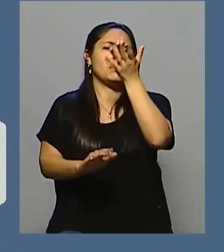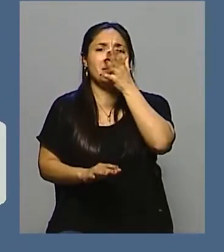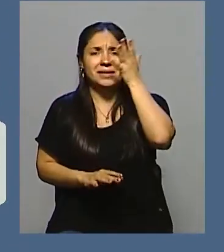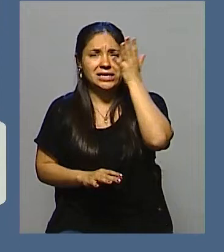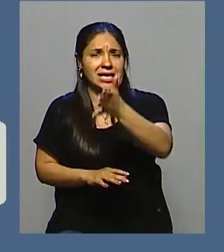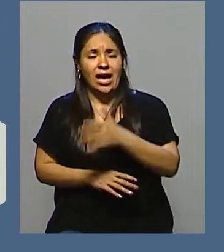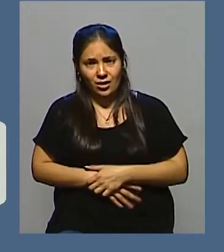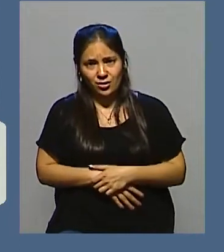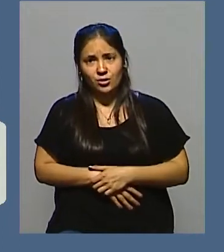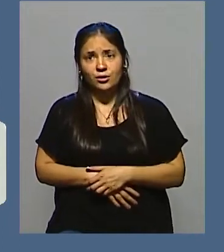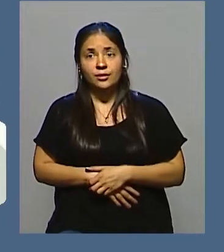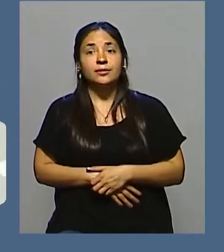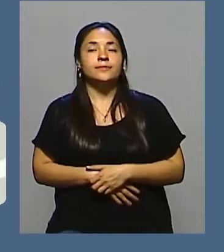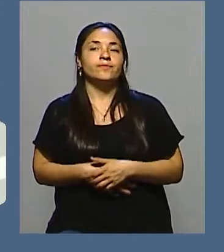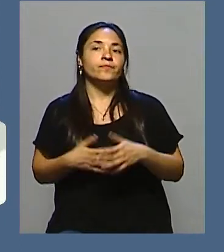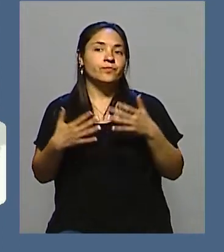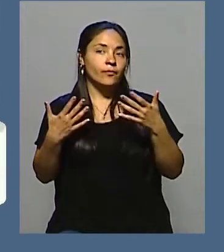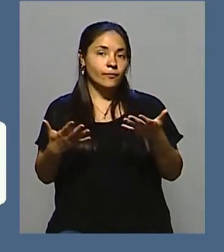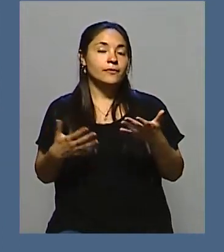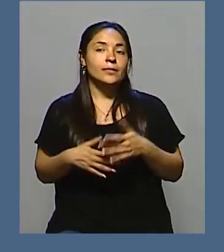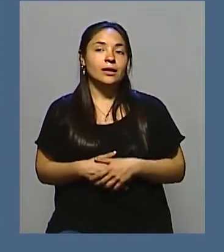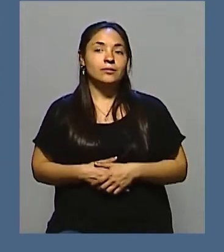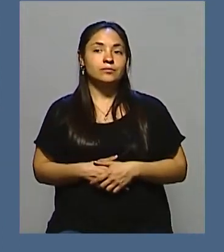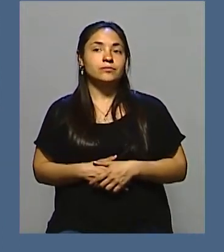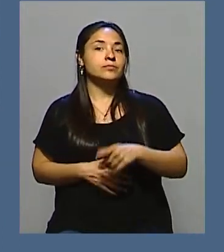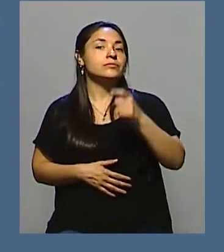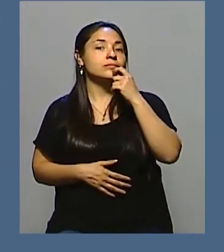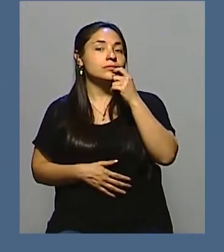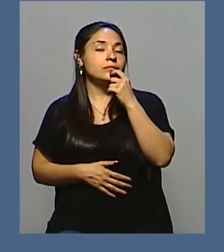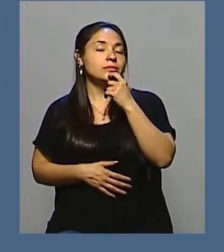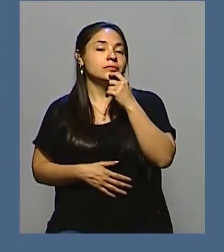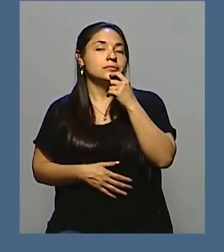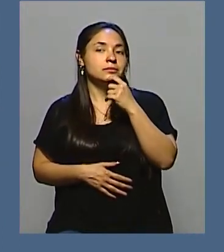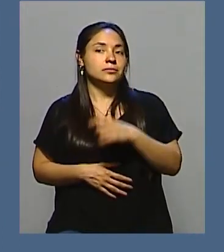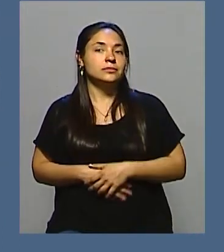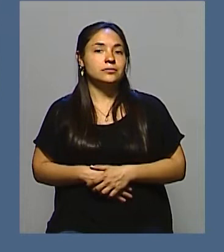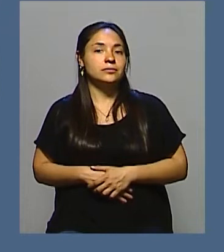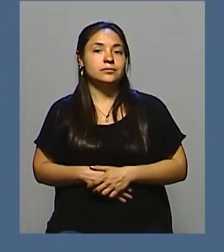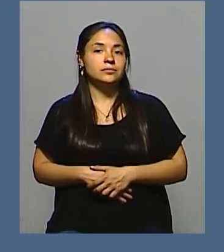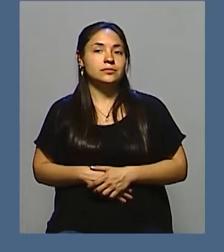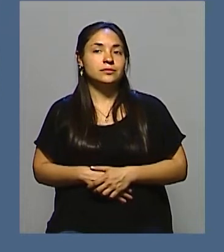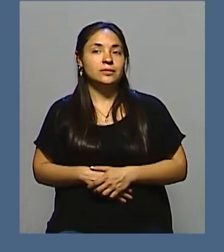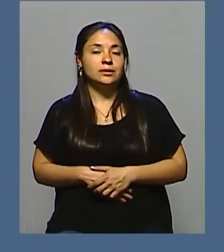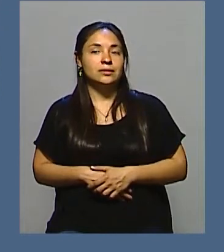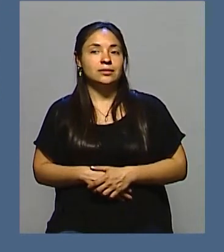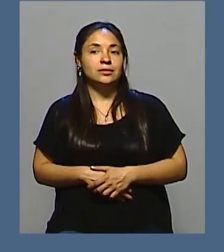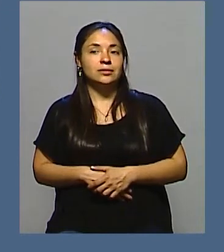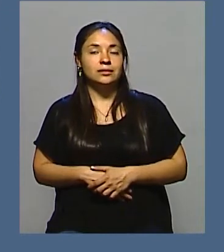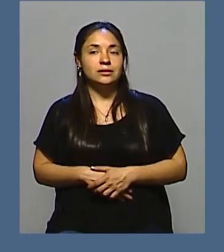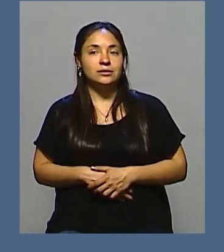increíble. Vamos a decir que prácticamente el